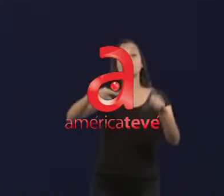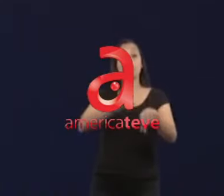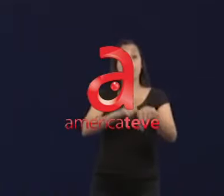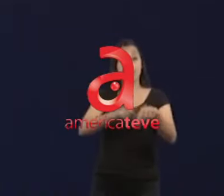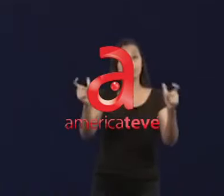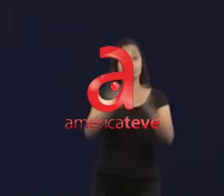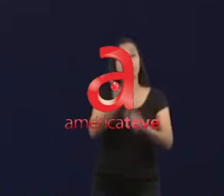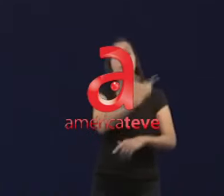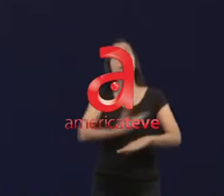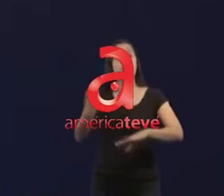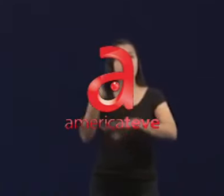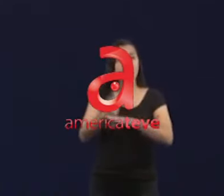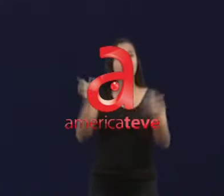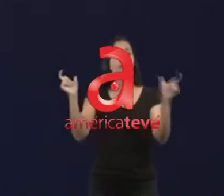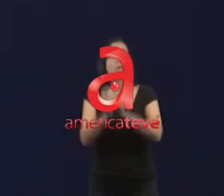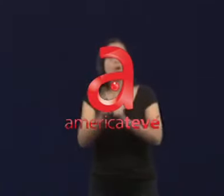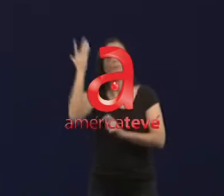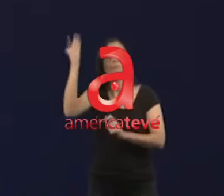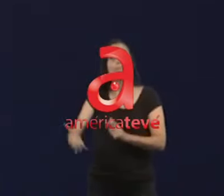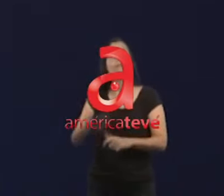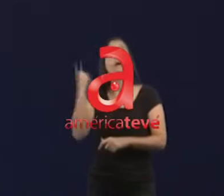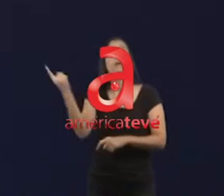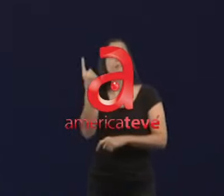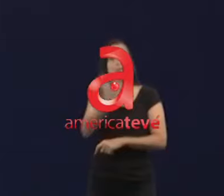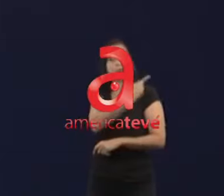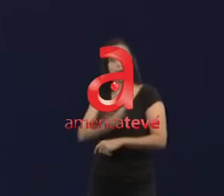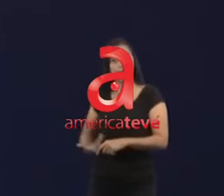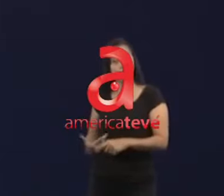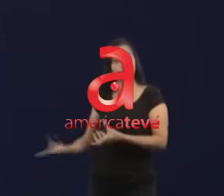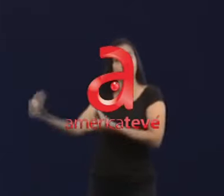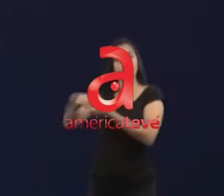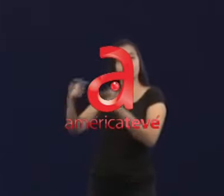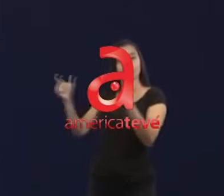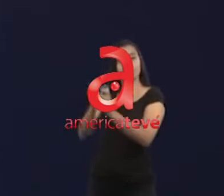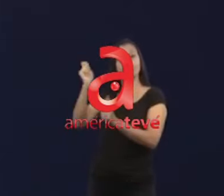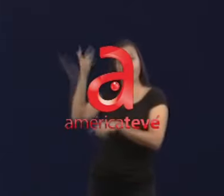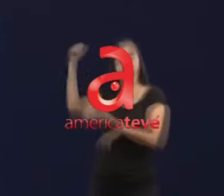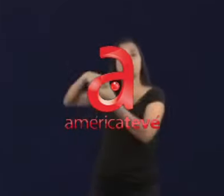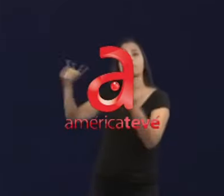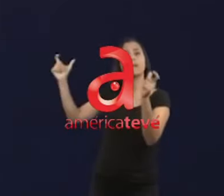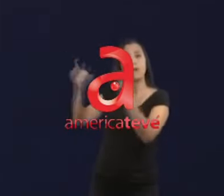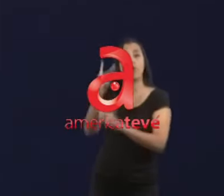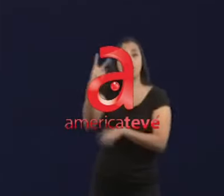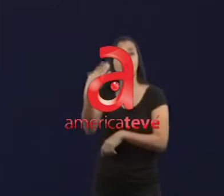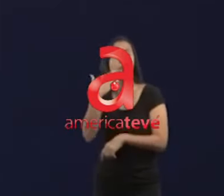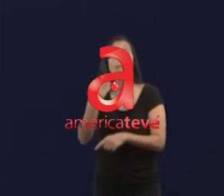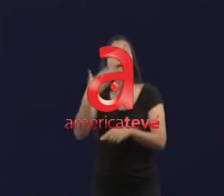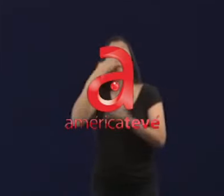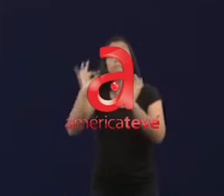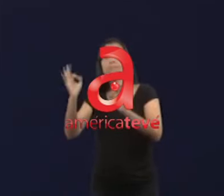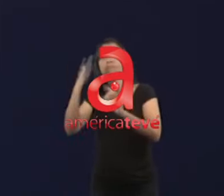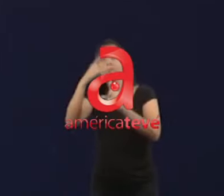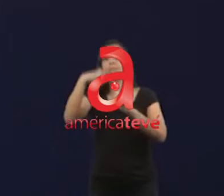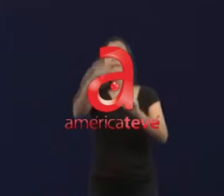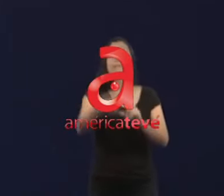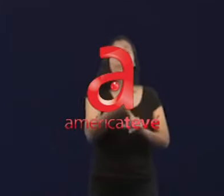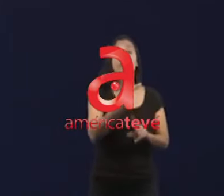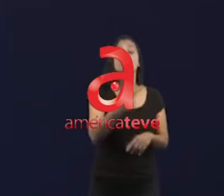exitoso director ejecutivo de tesla con el Señor elon musk y luego 16 30 horas va exponer En